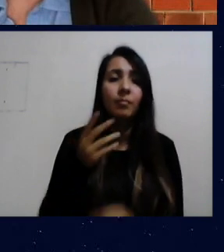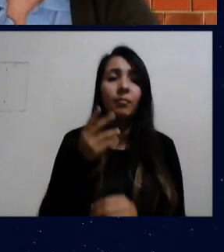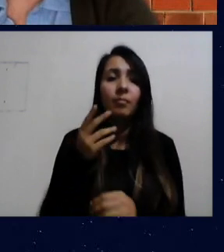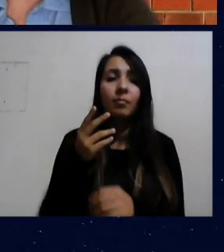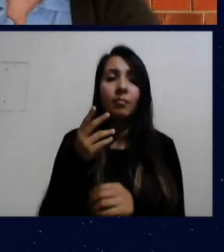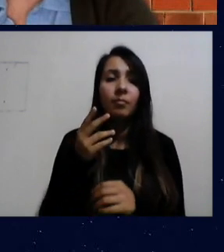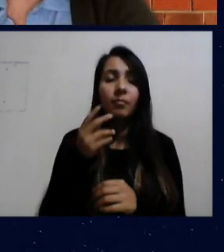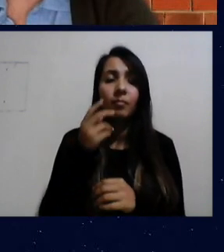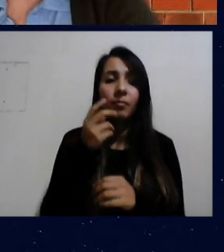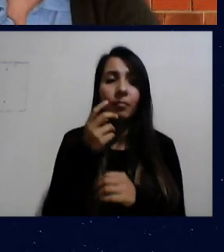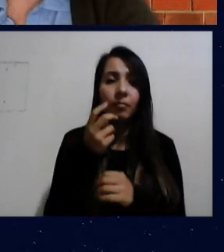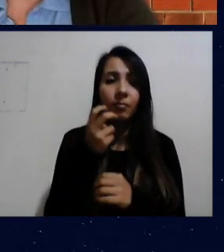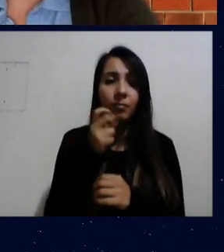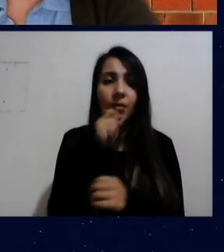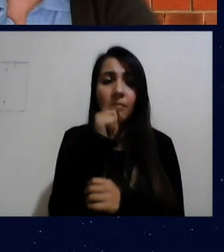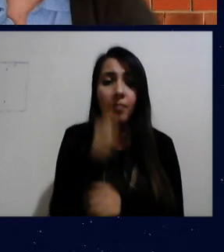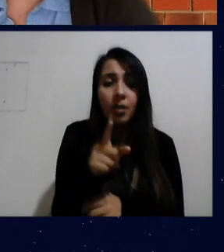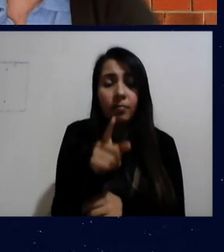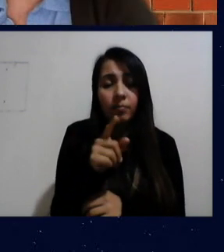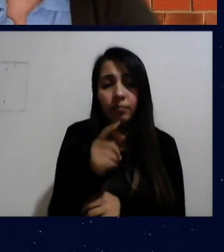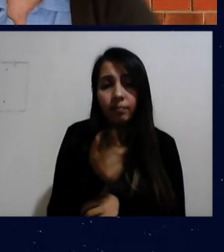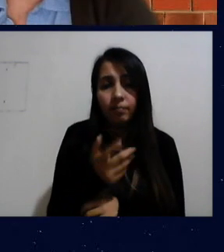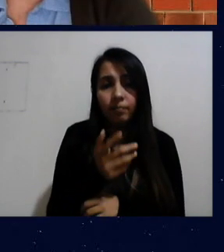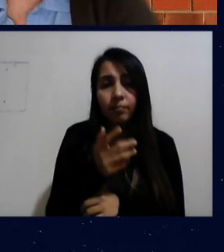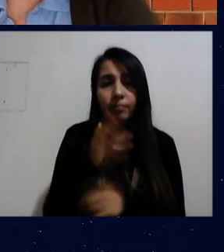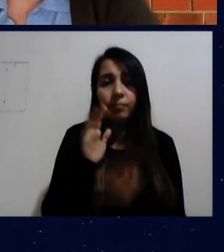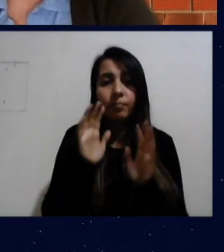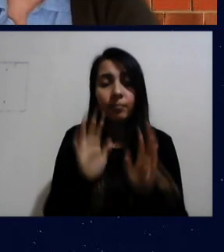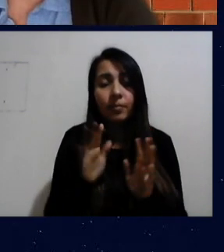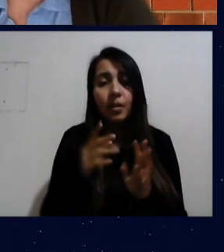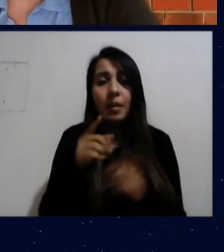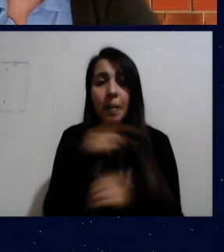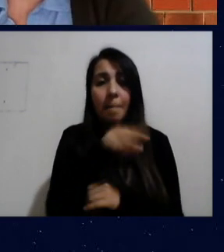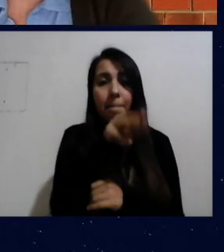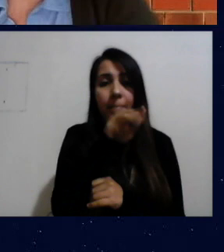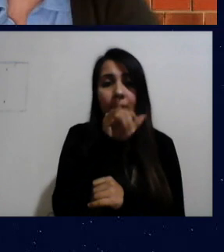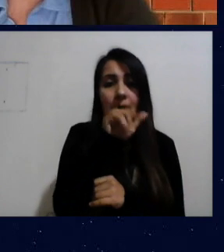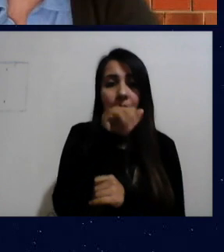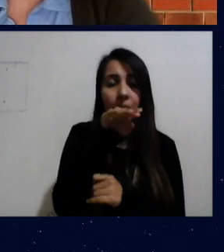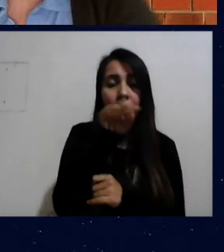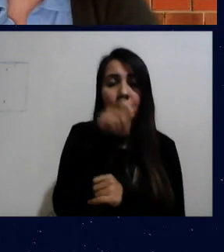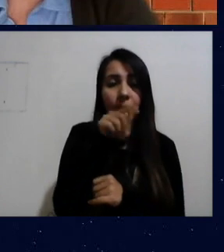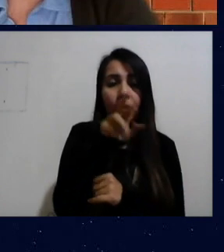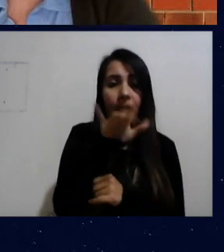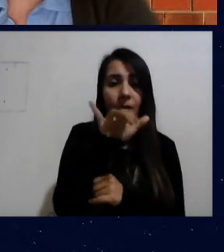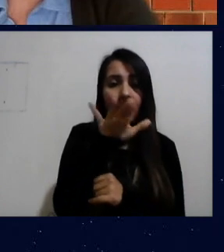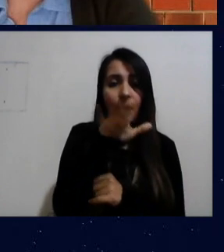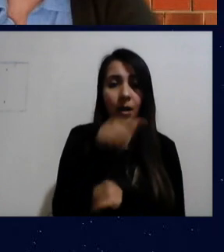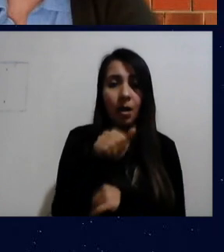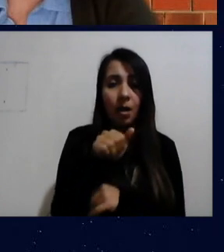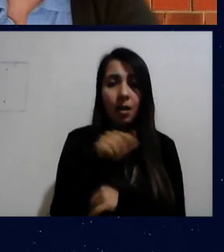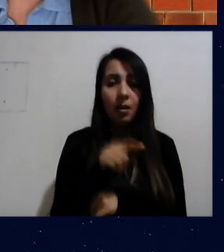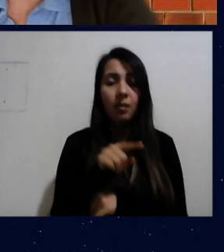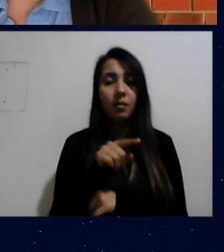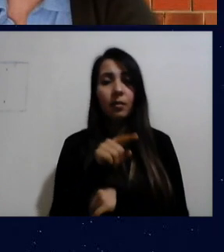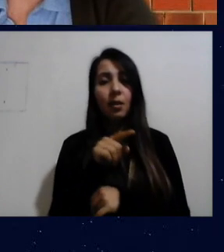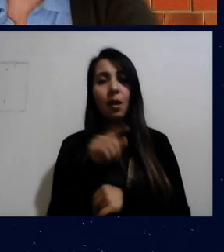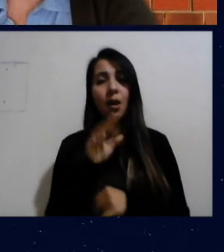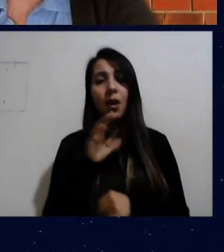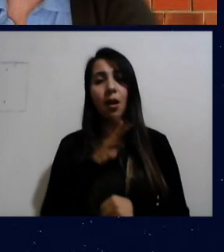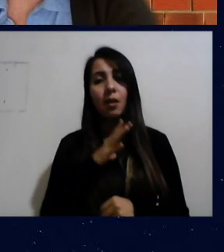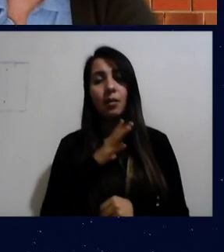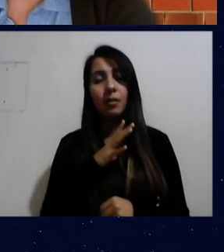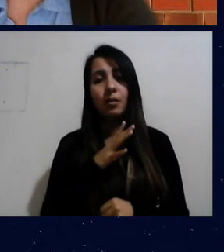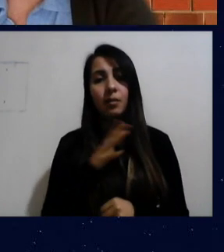que en milimétricas vosotros veis el CO, pero veis el CO de la parte exterior del disco. Ok. ¿Vale?